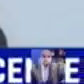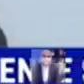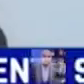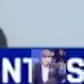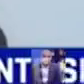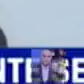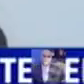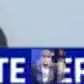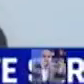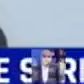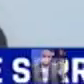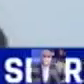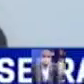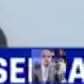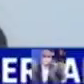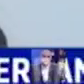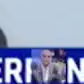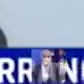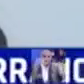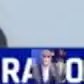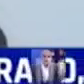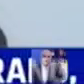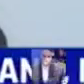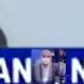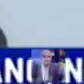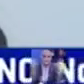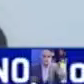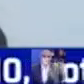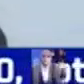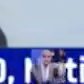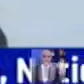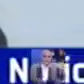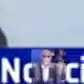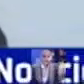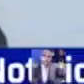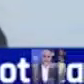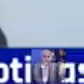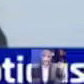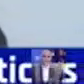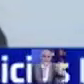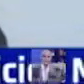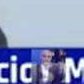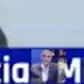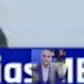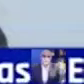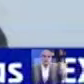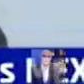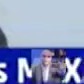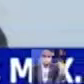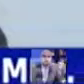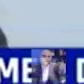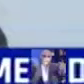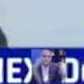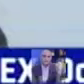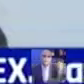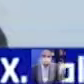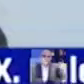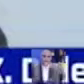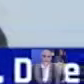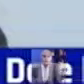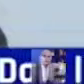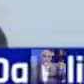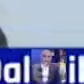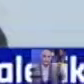salen prácticamente, pues en el CIDE, ¿quién está? Bayón, ya lo hemos exhibido, está Amparo Casar, la